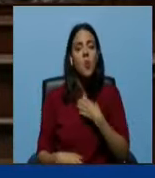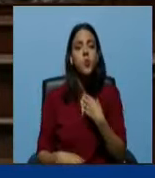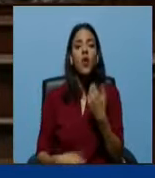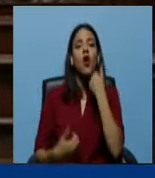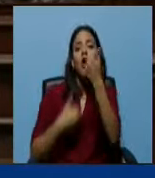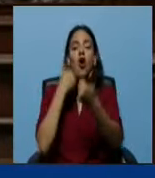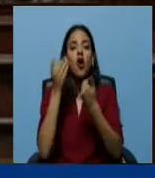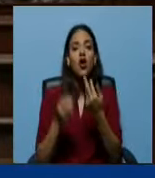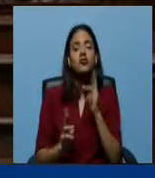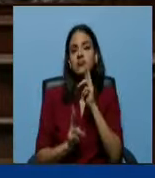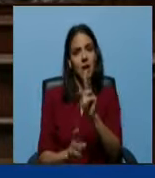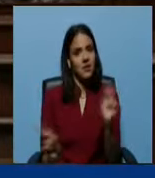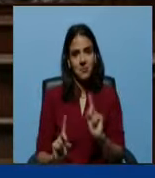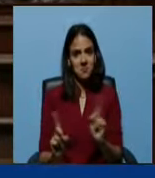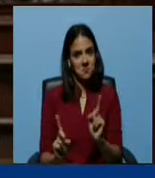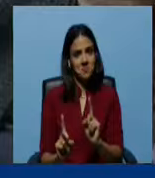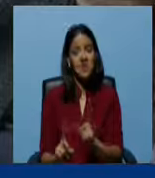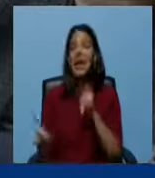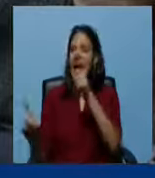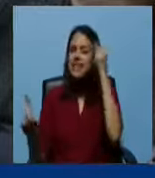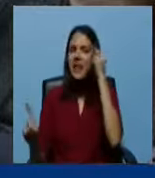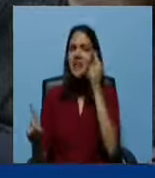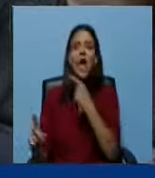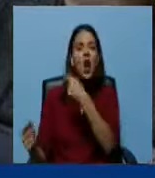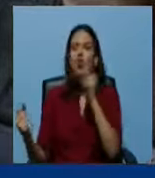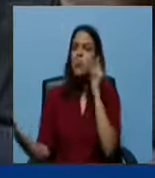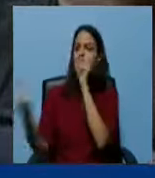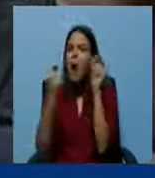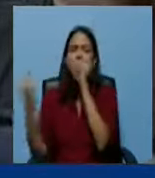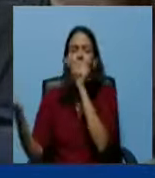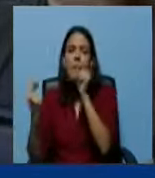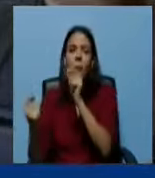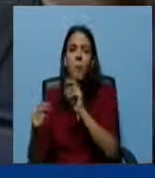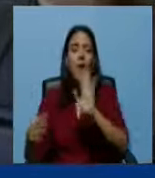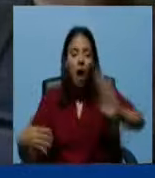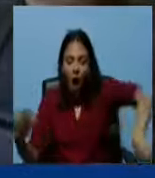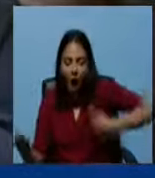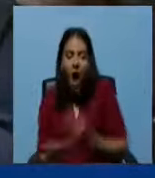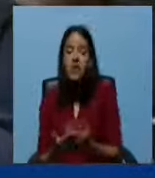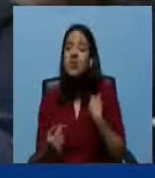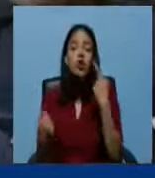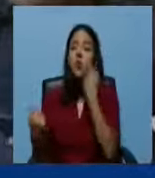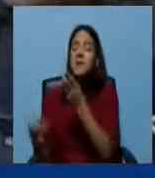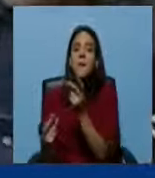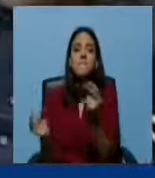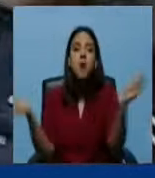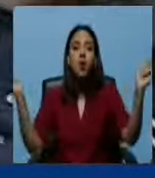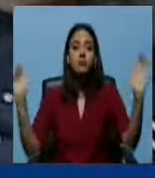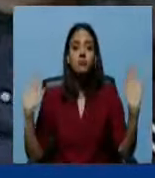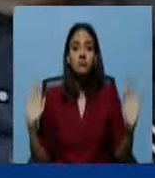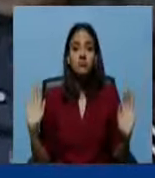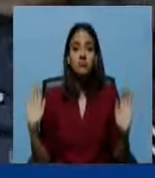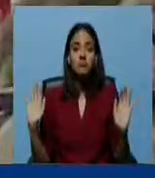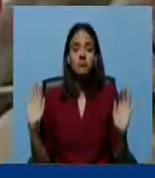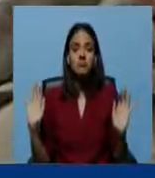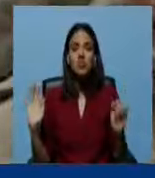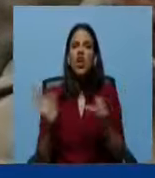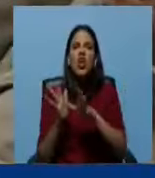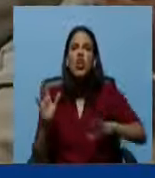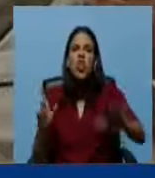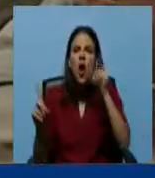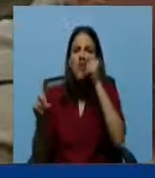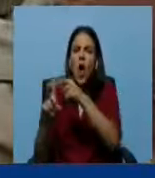infantil todavía a esta hora. Hasta ese día lo vi, no lo volví a ver más nunca. Y se sacudió. No sé dónde está